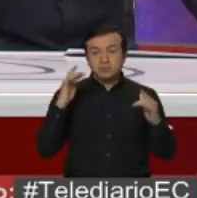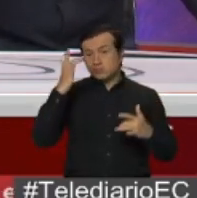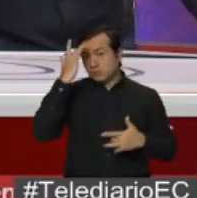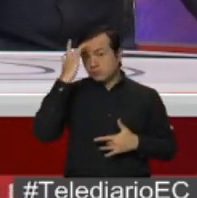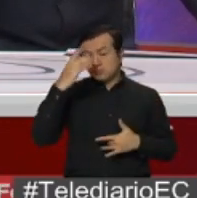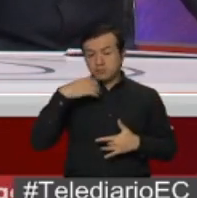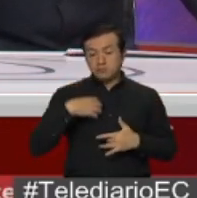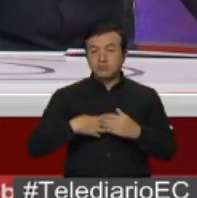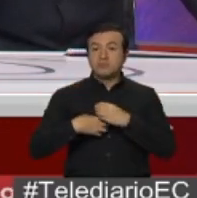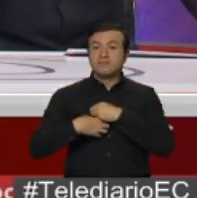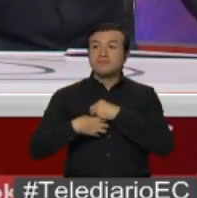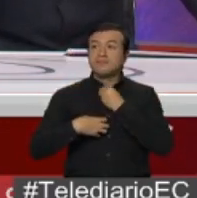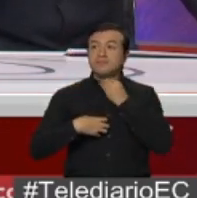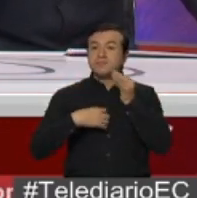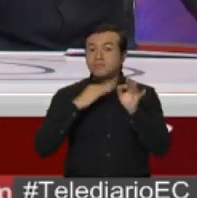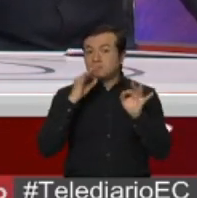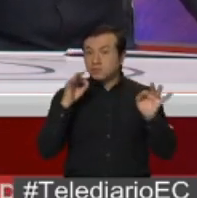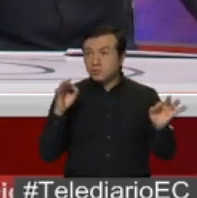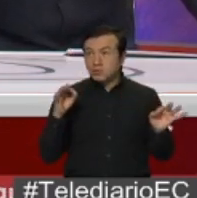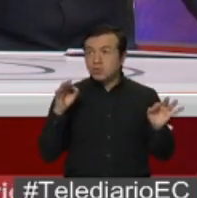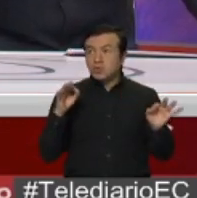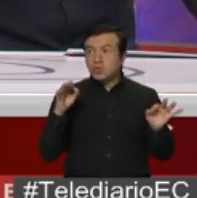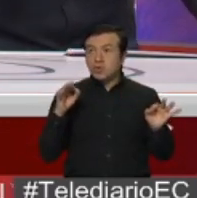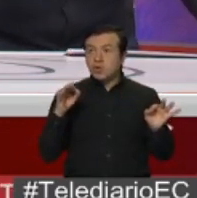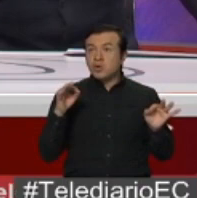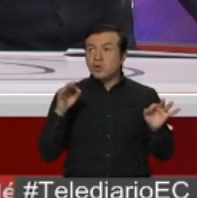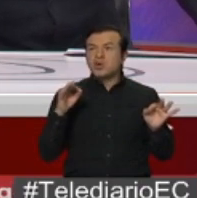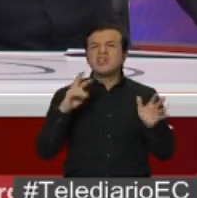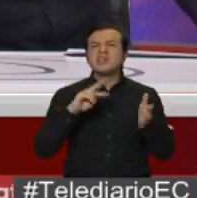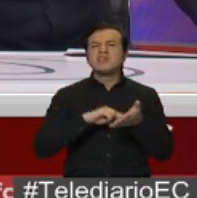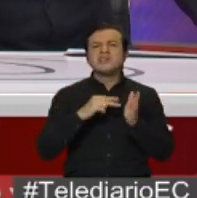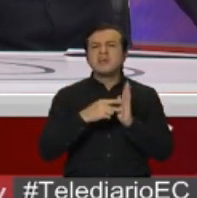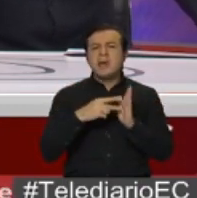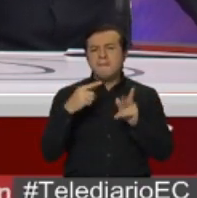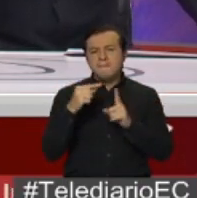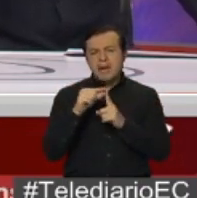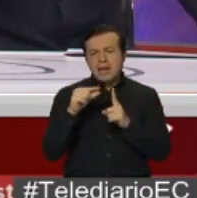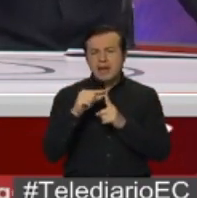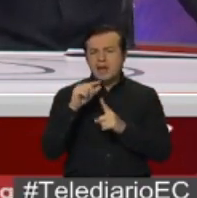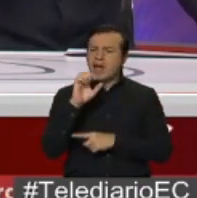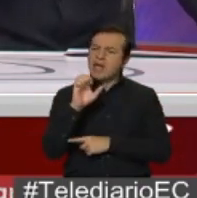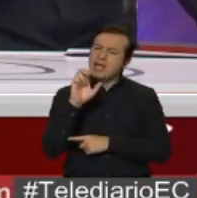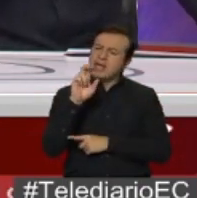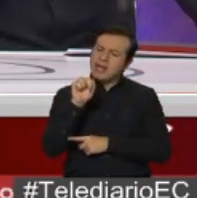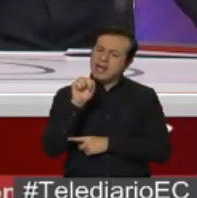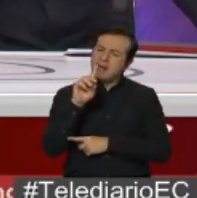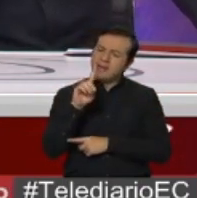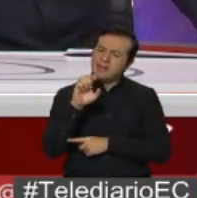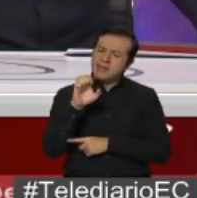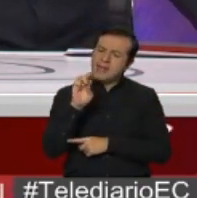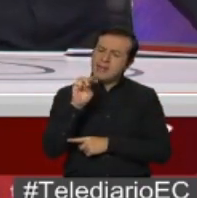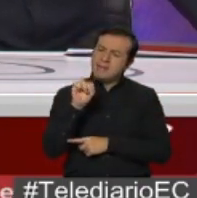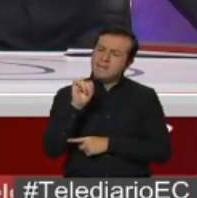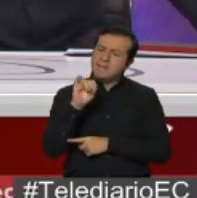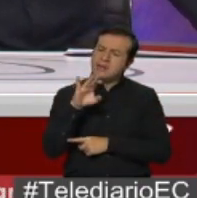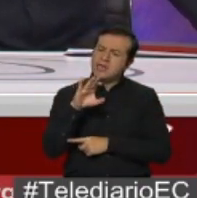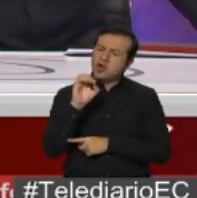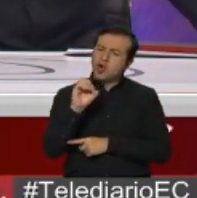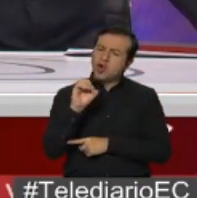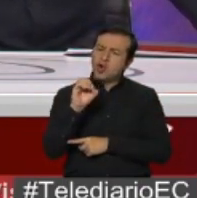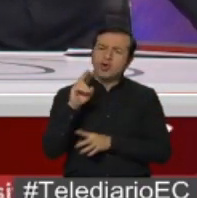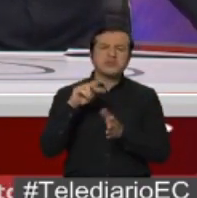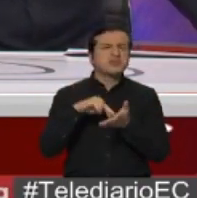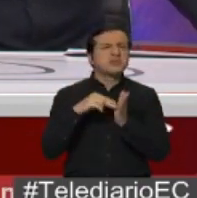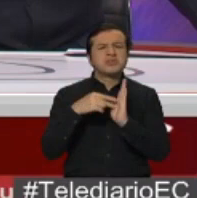podría ser un virus endémico a qué se refiere esta advertencia y este anuncio de la organización mundial de la salud